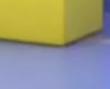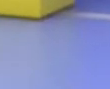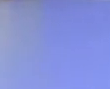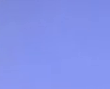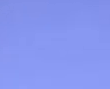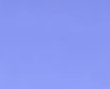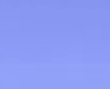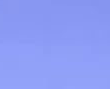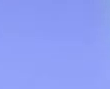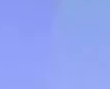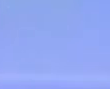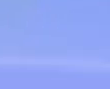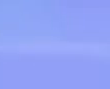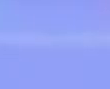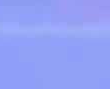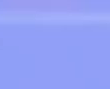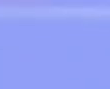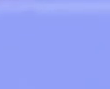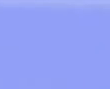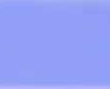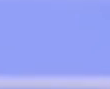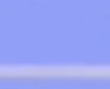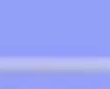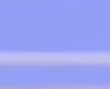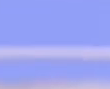¿Tenés Credicop? Tenés quien te acompañe.